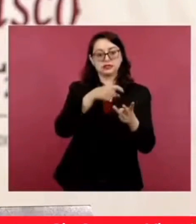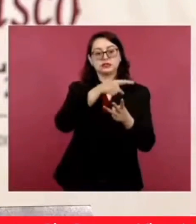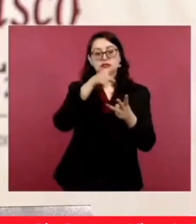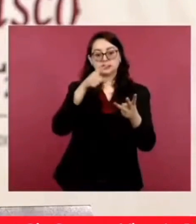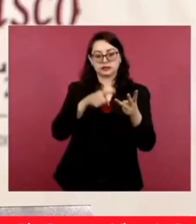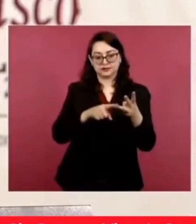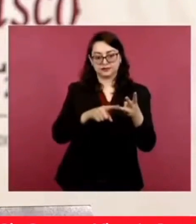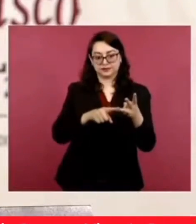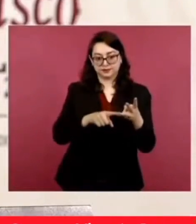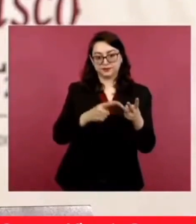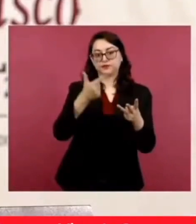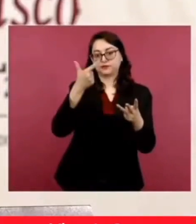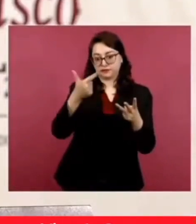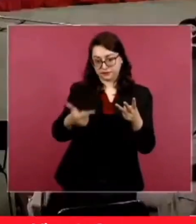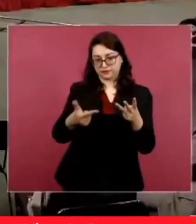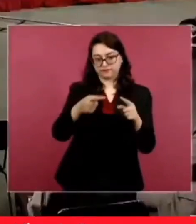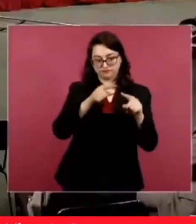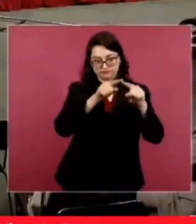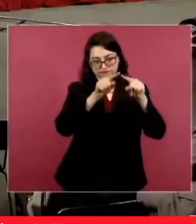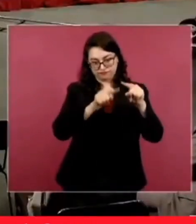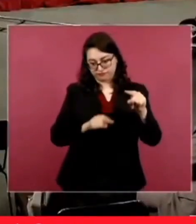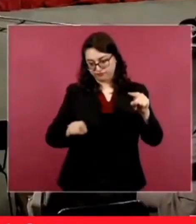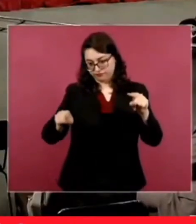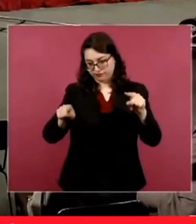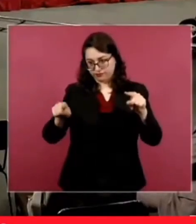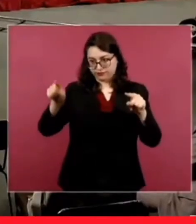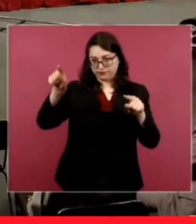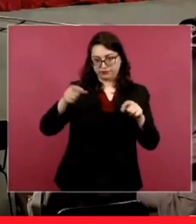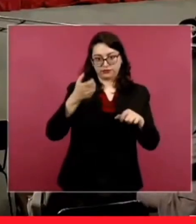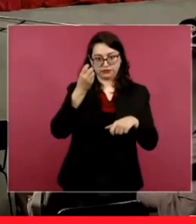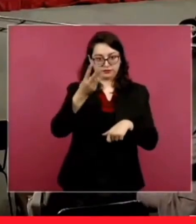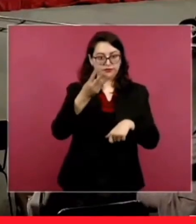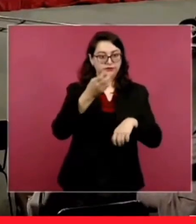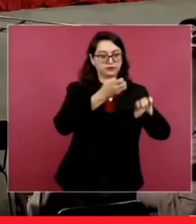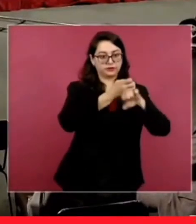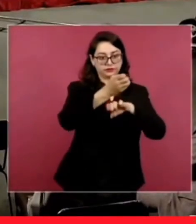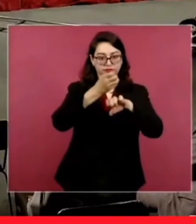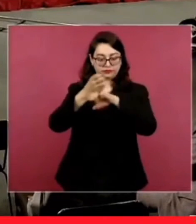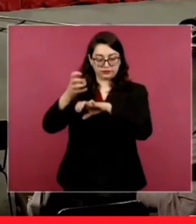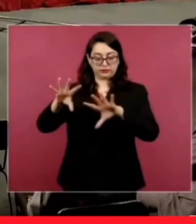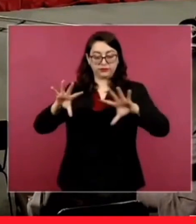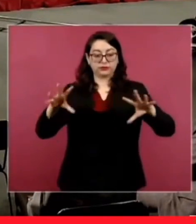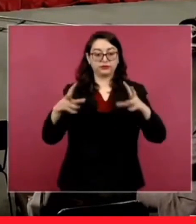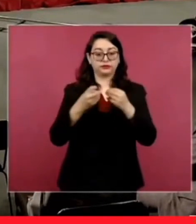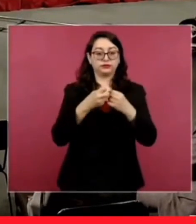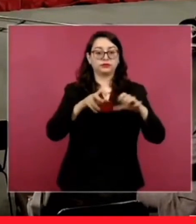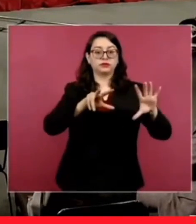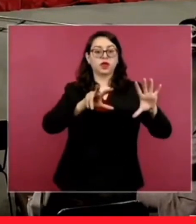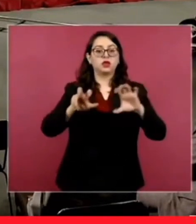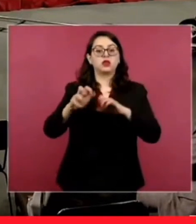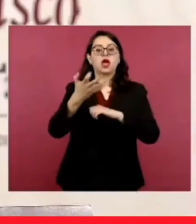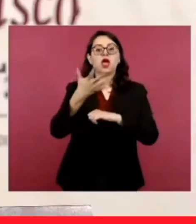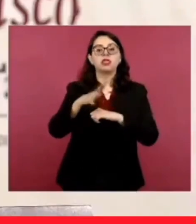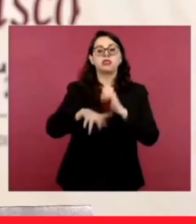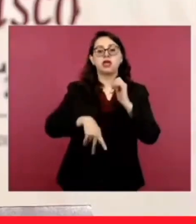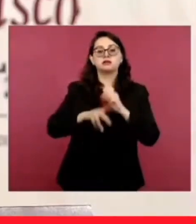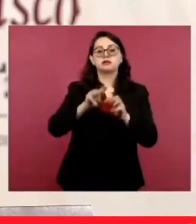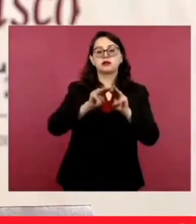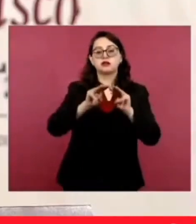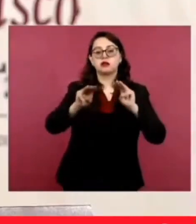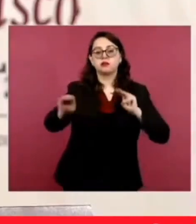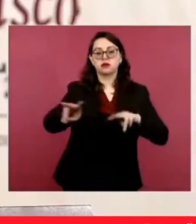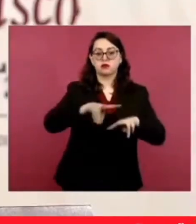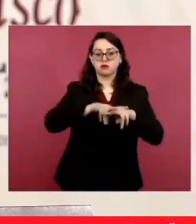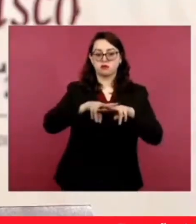Chetumal, y del tramo 7, que corre de Chetumal a Escárcega. En total son 810 kilómetros de tendido de